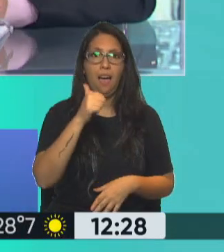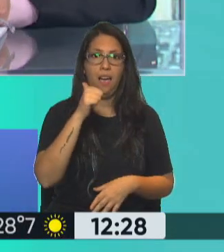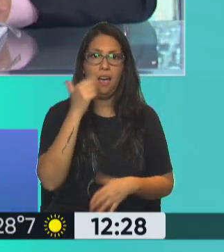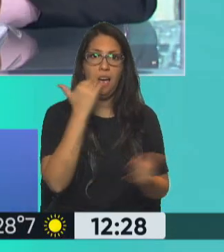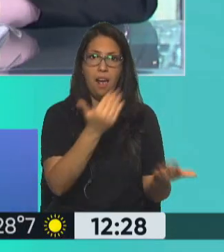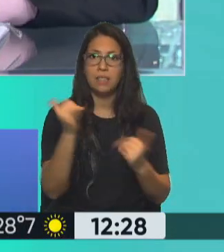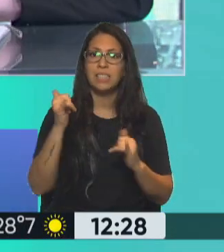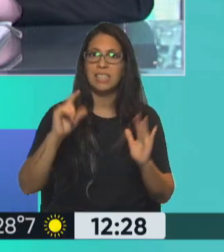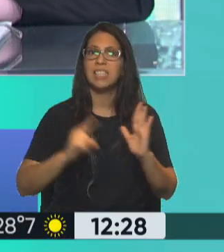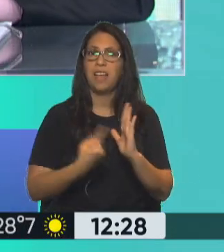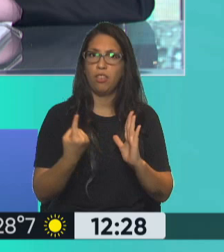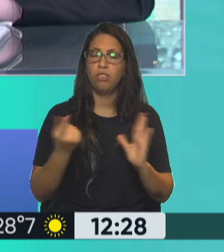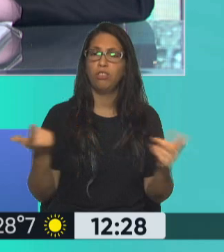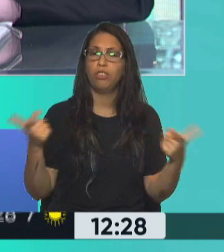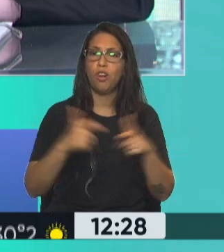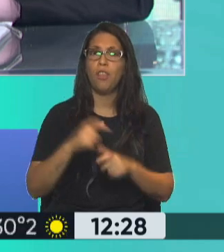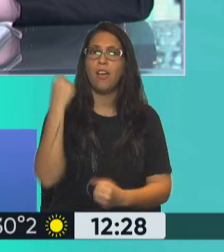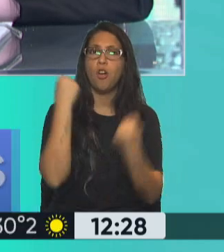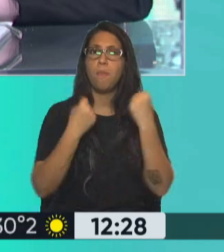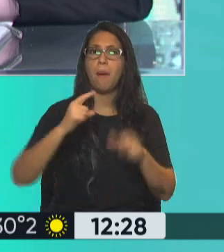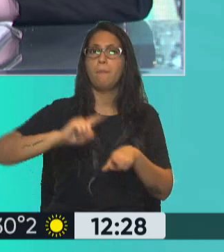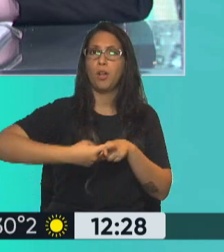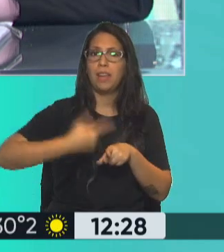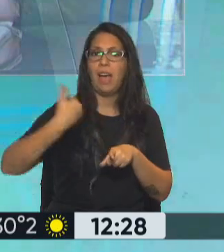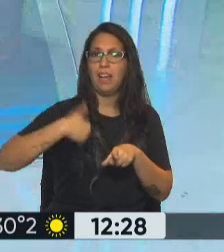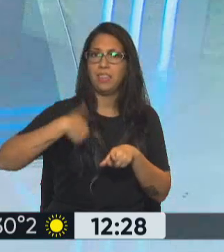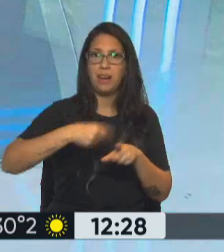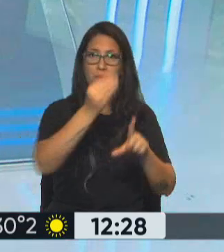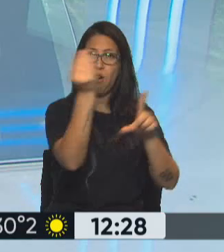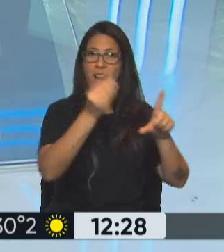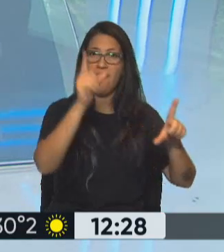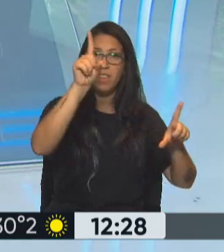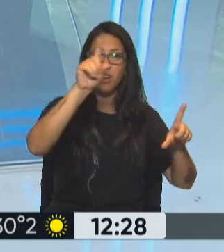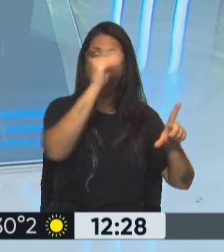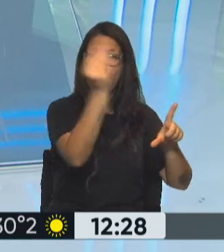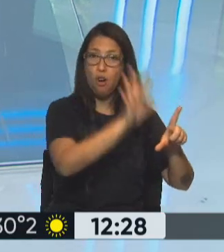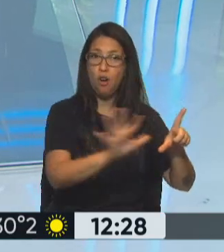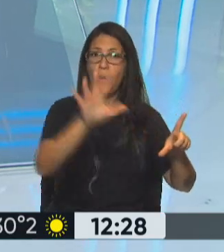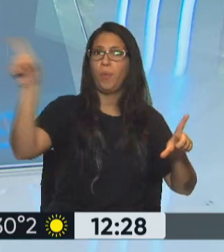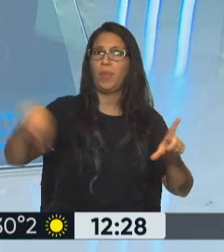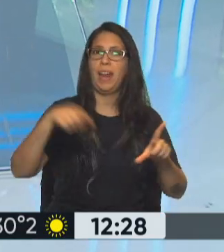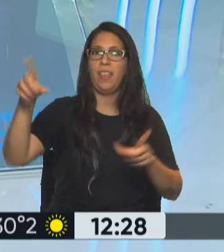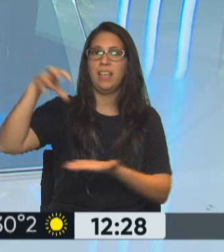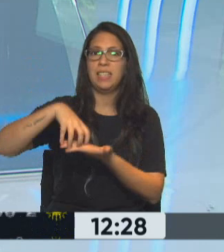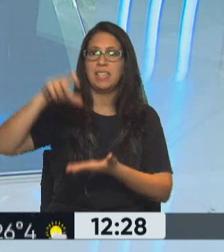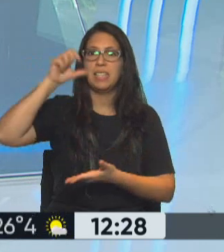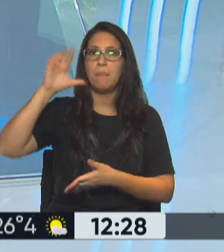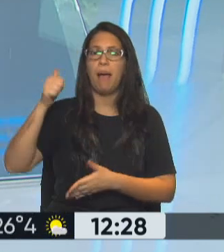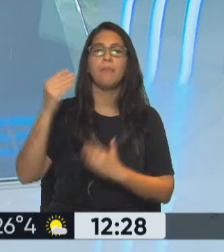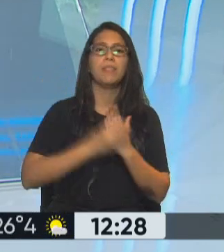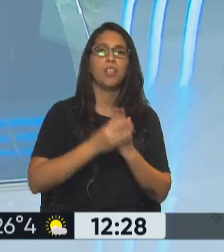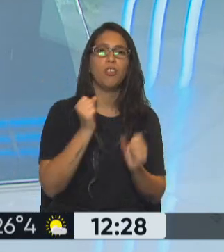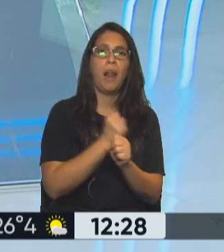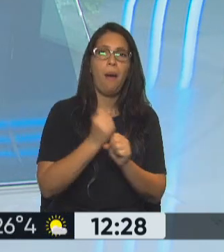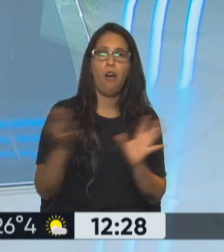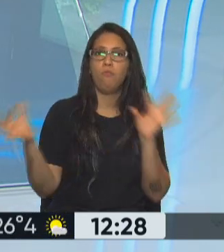El Centro de Economía Política Argentina, sí. Este gráfico que estamos mostrando es del CEPA, en base a datos del Ministerio de Trabajo. Claro. La encuesta